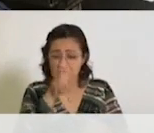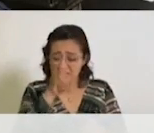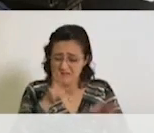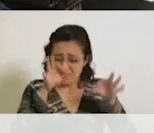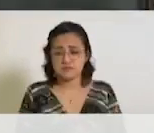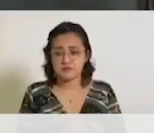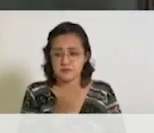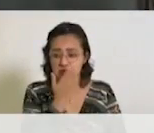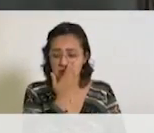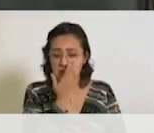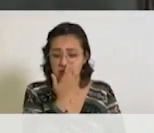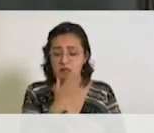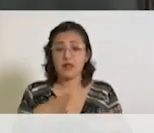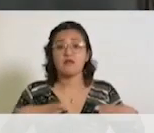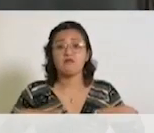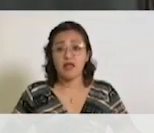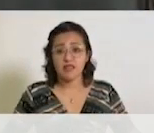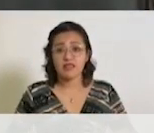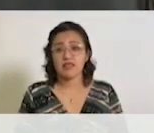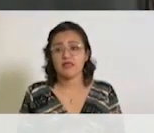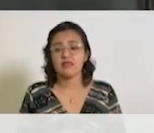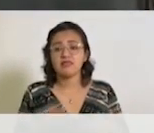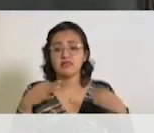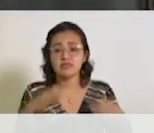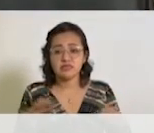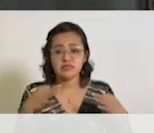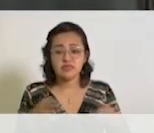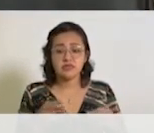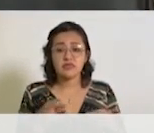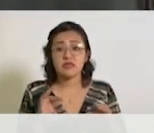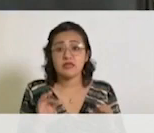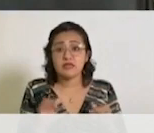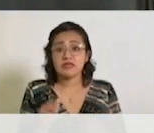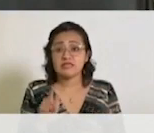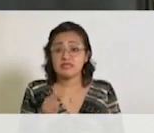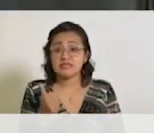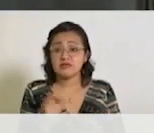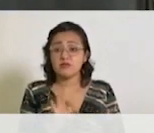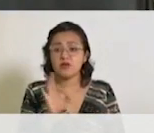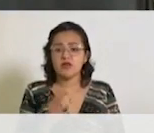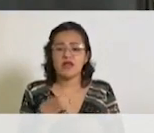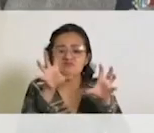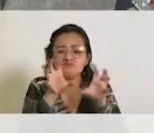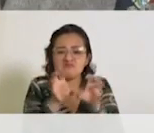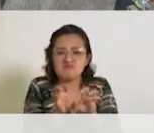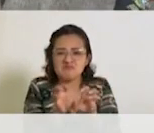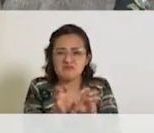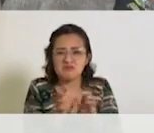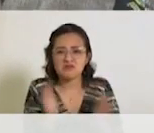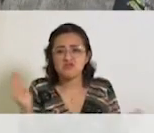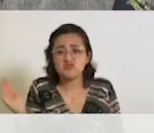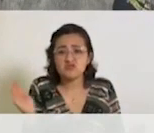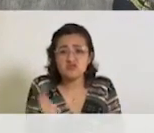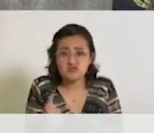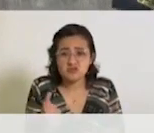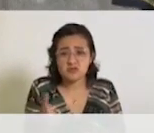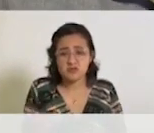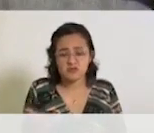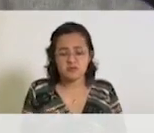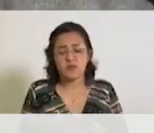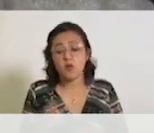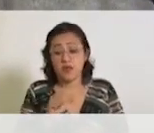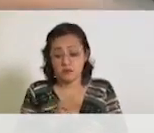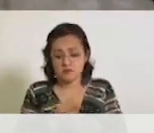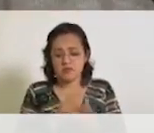señalar que los uniformes generan un ambiente propicio para el aprendizaje a distancia desde casa. El encargado de la política educativa en el estado precisó